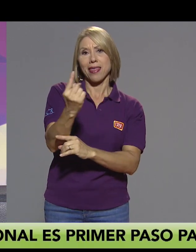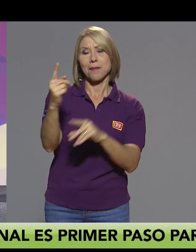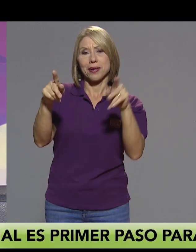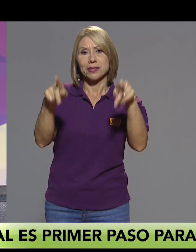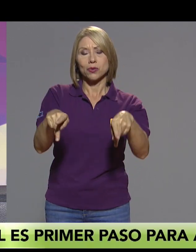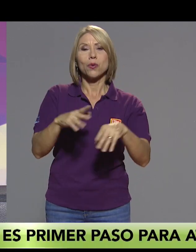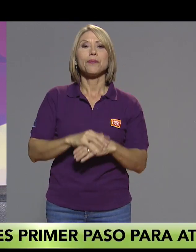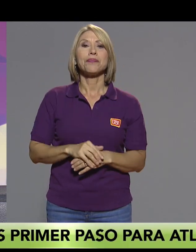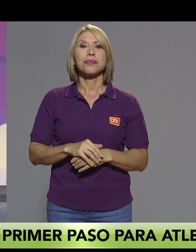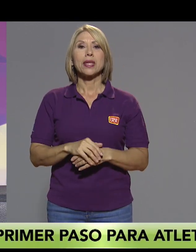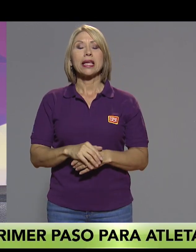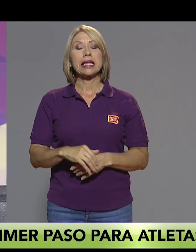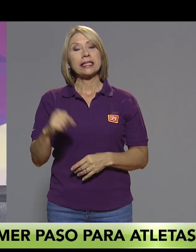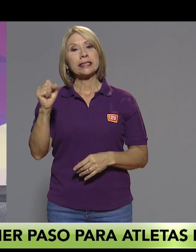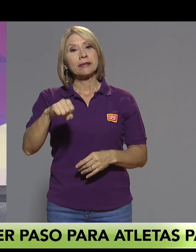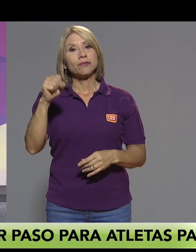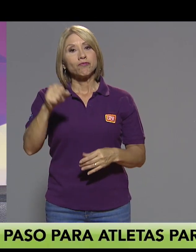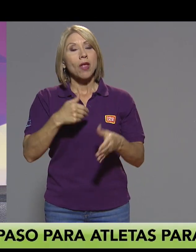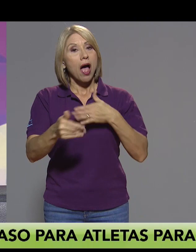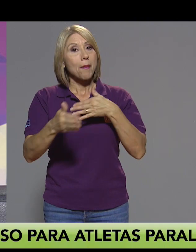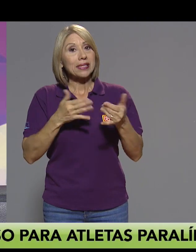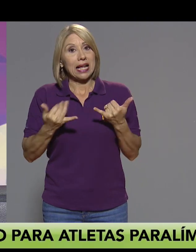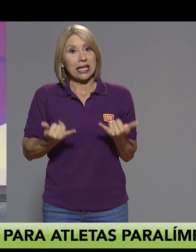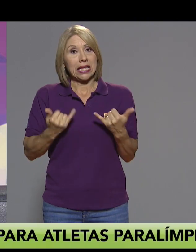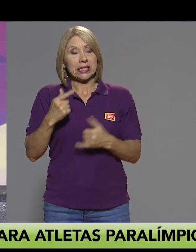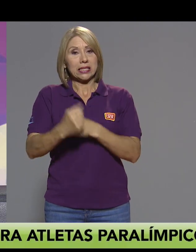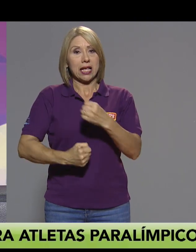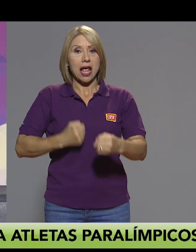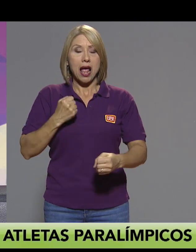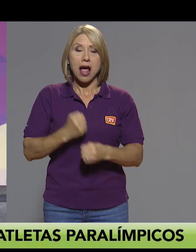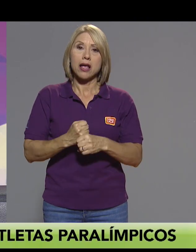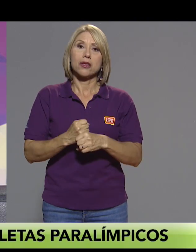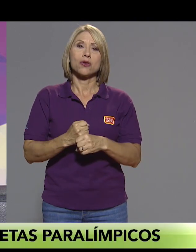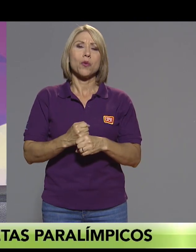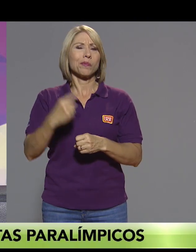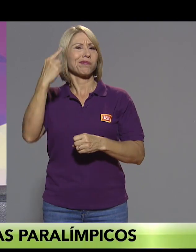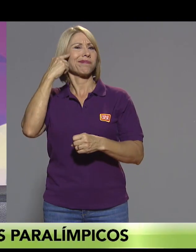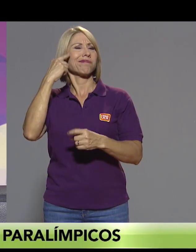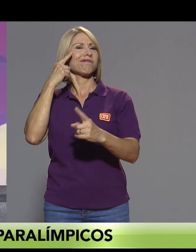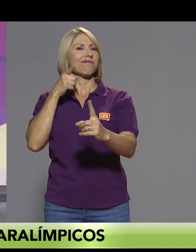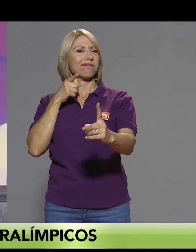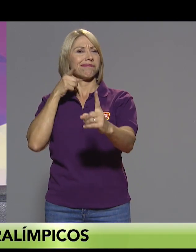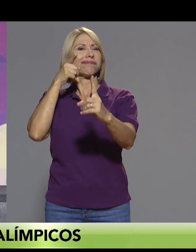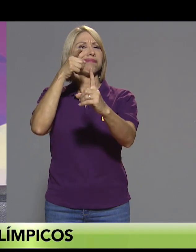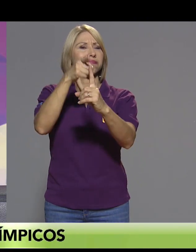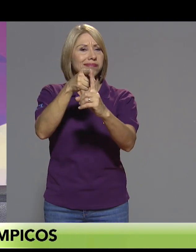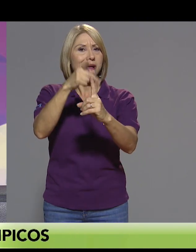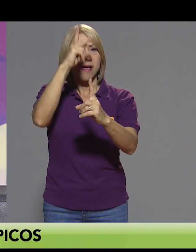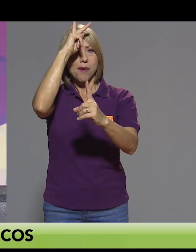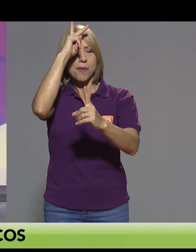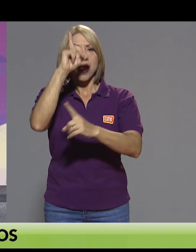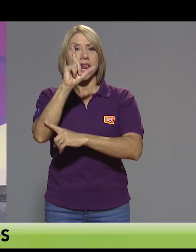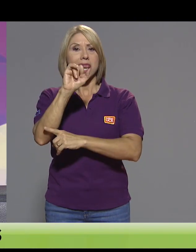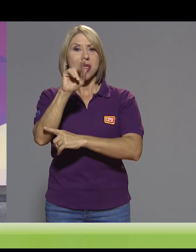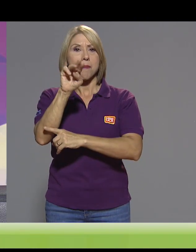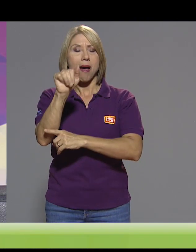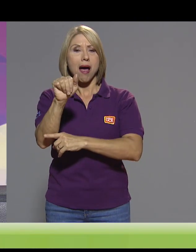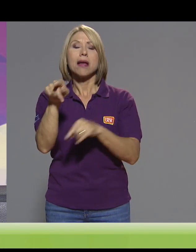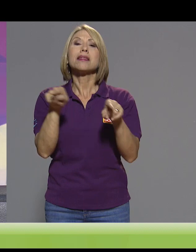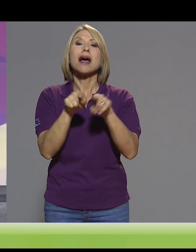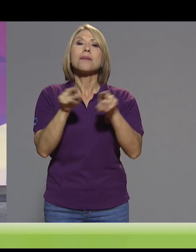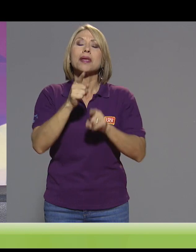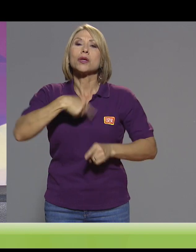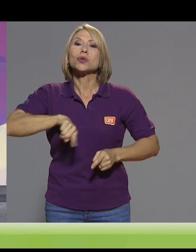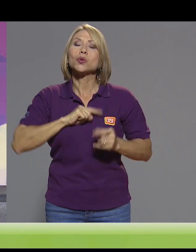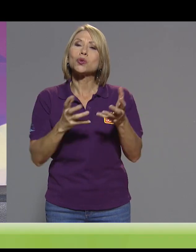de cada atleta y si a pesar de que estamos en un año con miras a lo que es el ima también